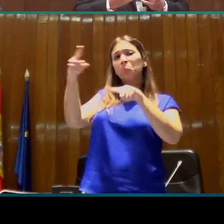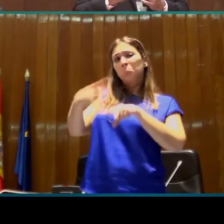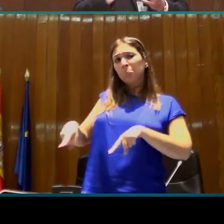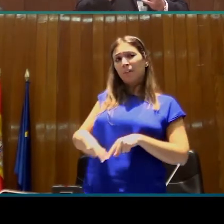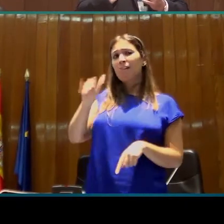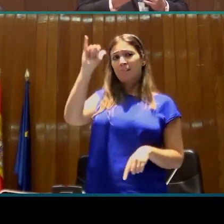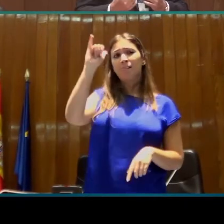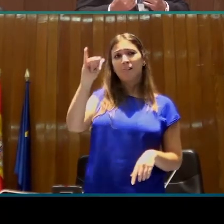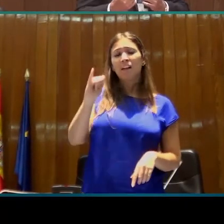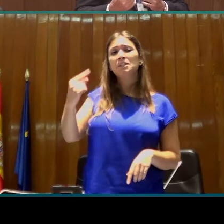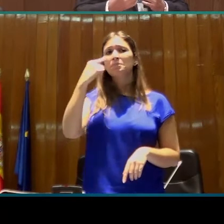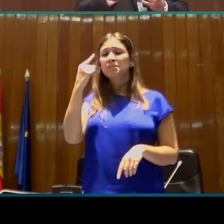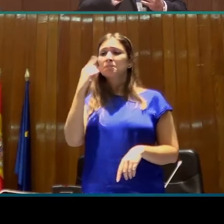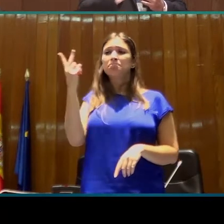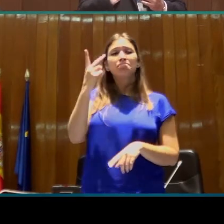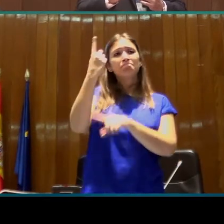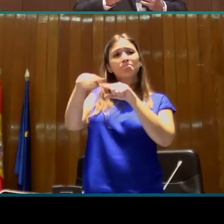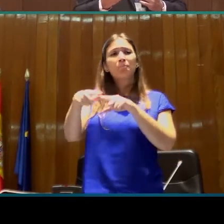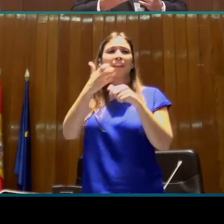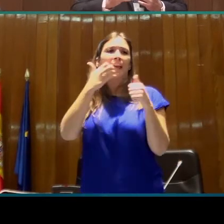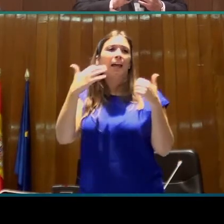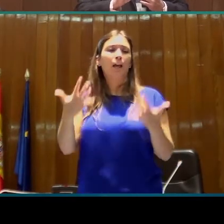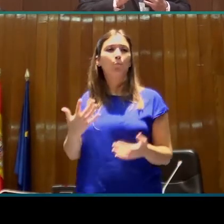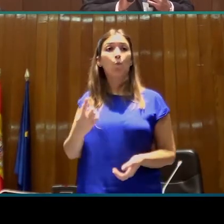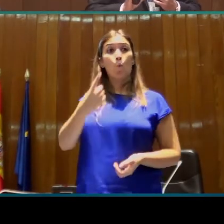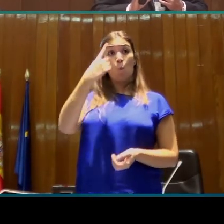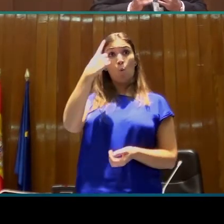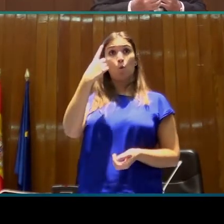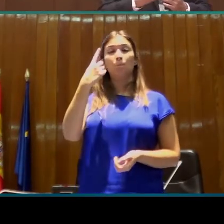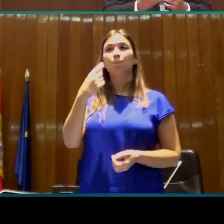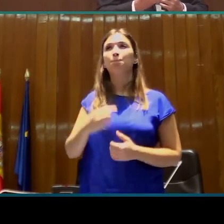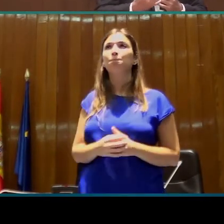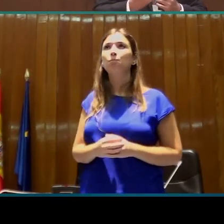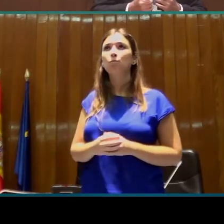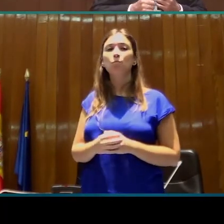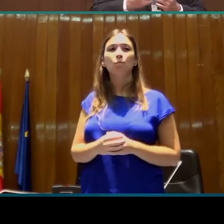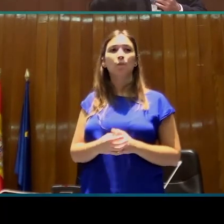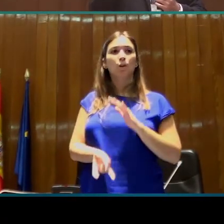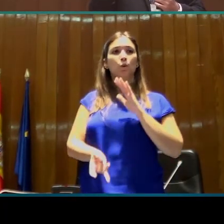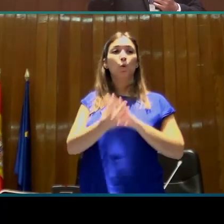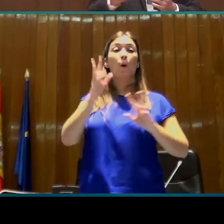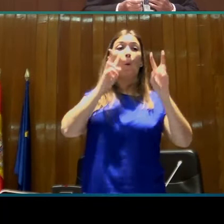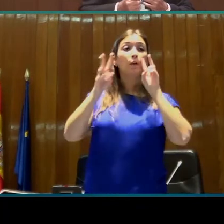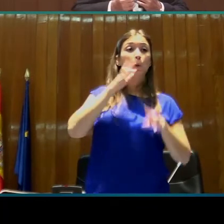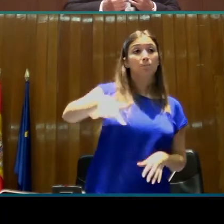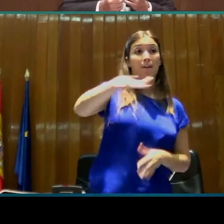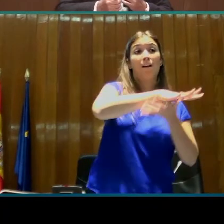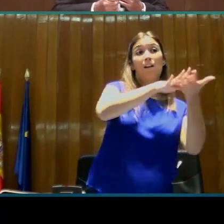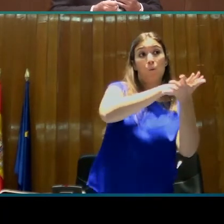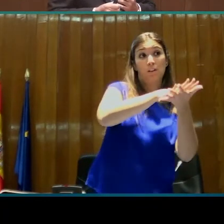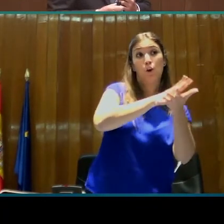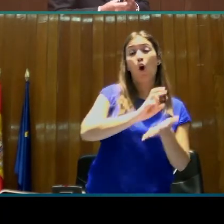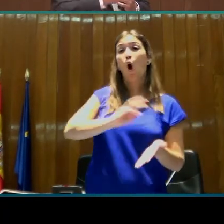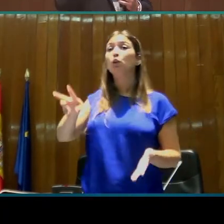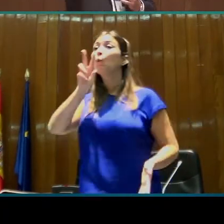podamos observar, como que una se produce en un medio visoespacial y otra se produce en un